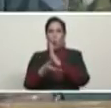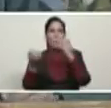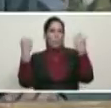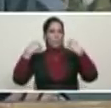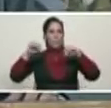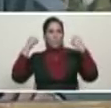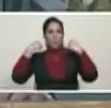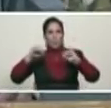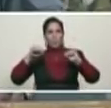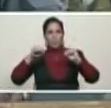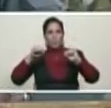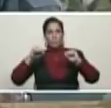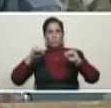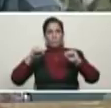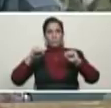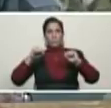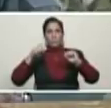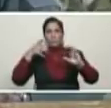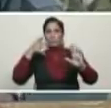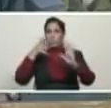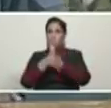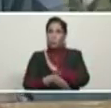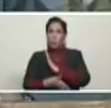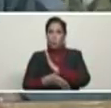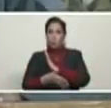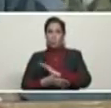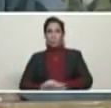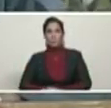preparativos, ¿no?, sobre toda esta